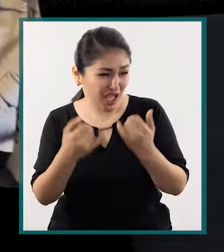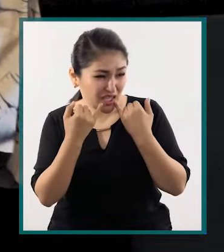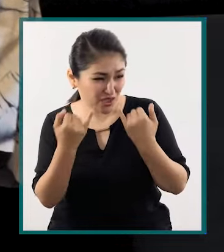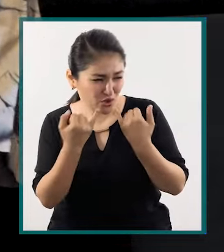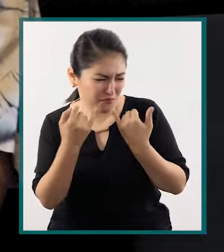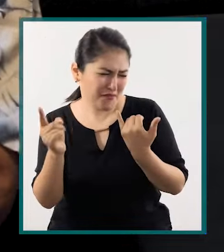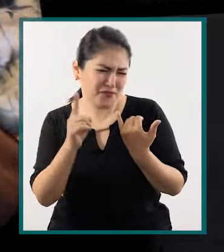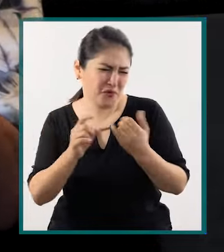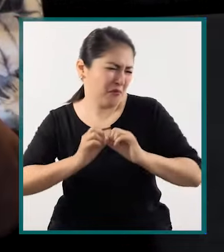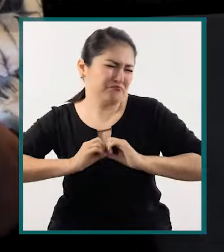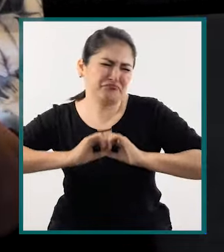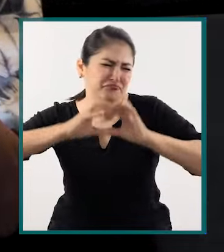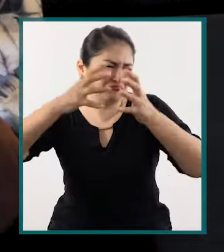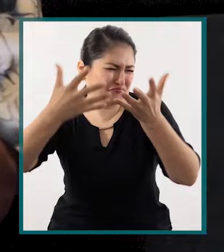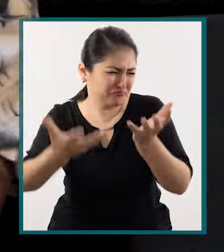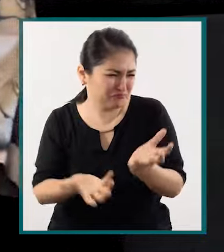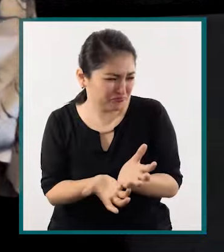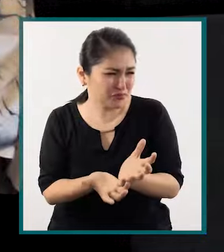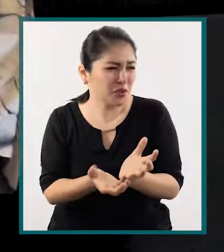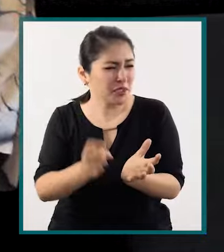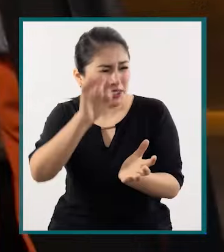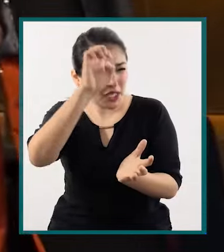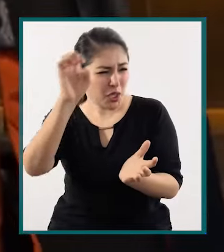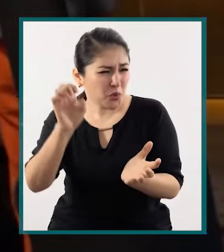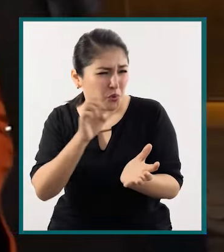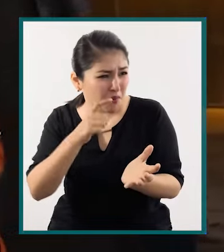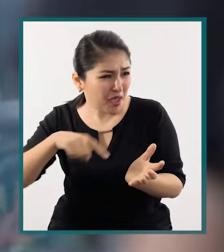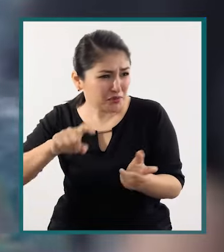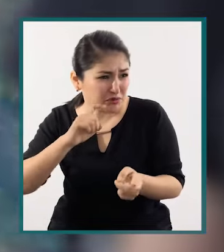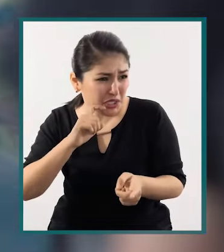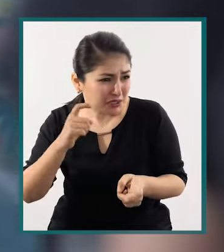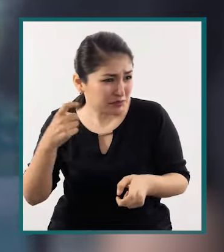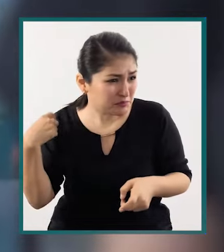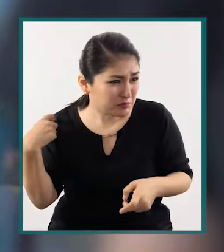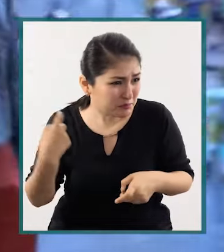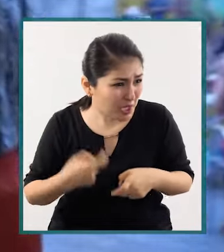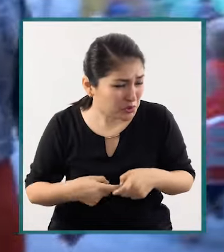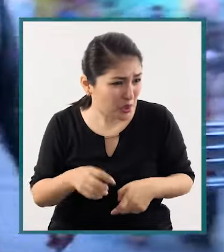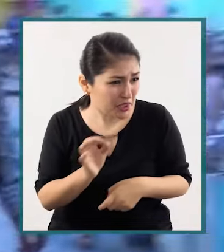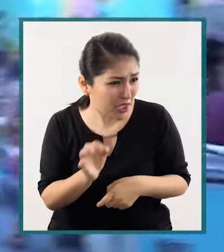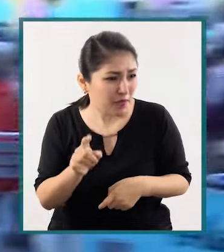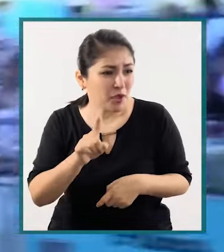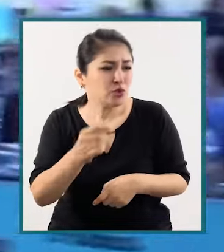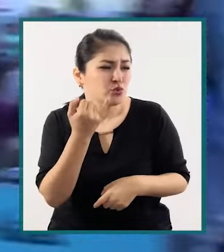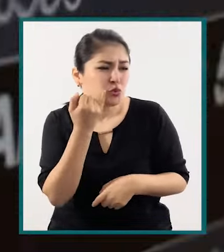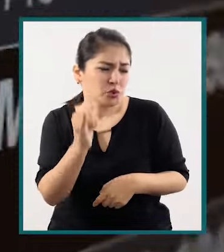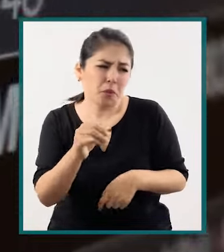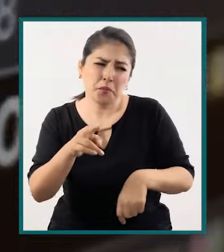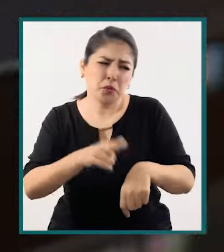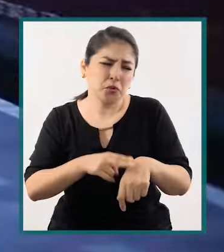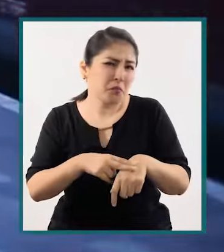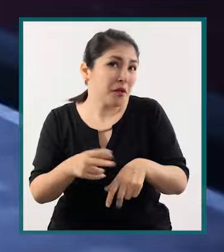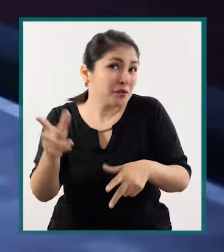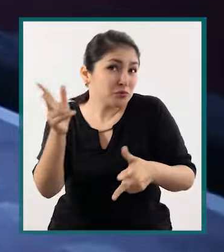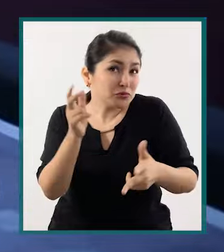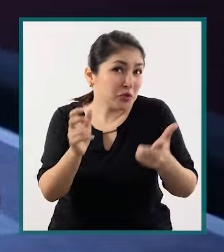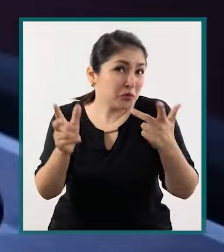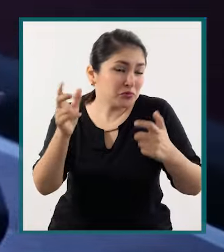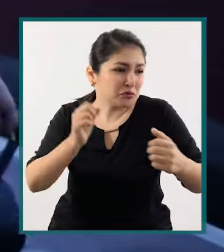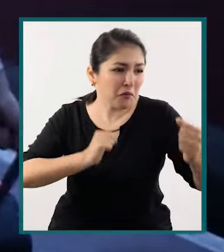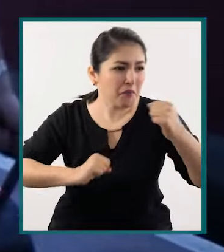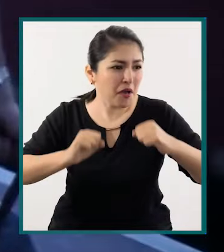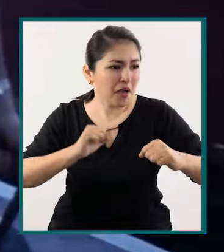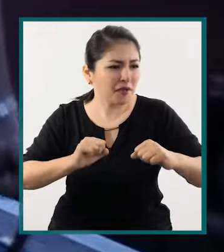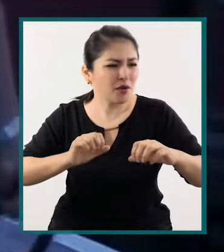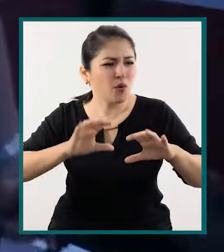fronteras. Hemos viajado por diferentes países de Europa donde no hablan español, pero sí su idioma, pero ellos están felices.